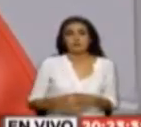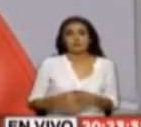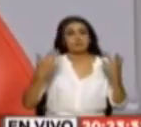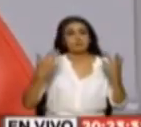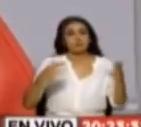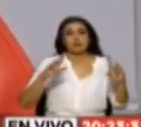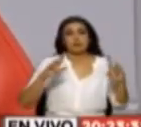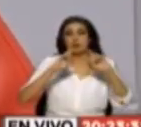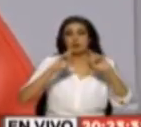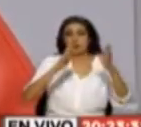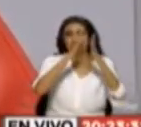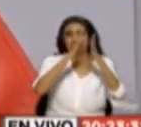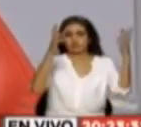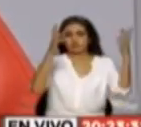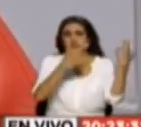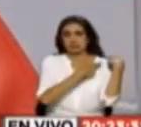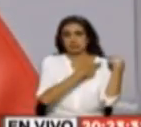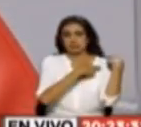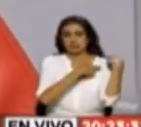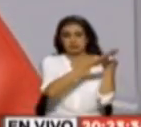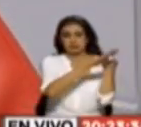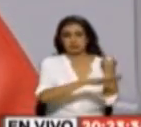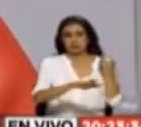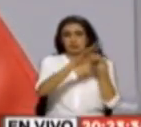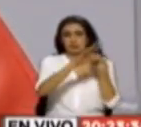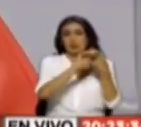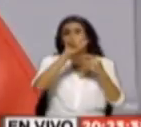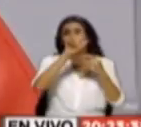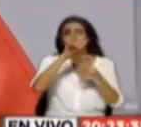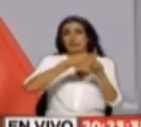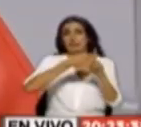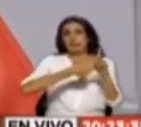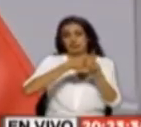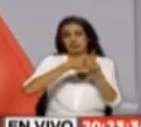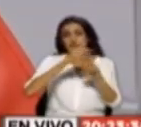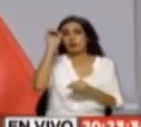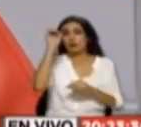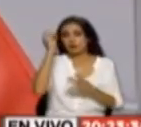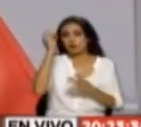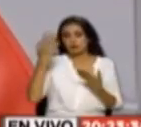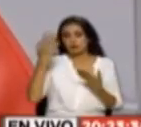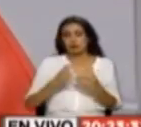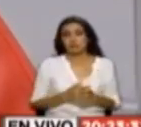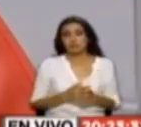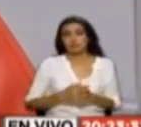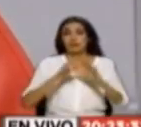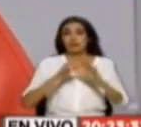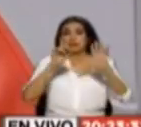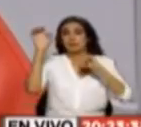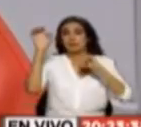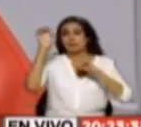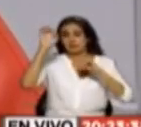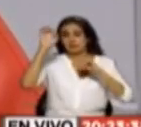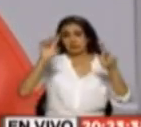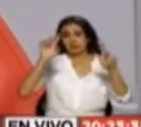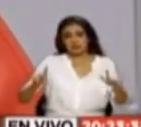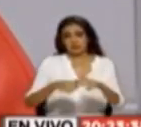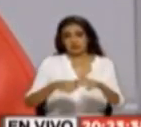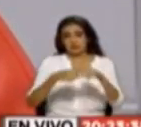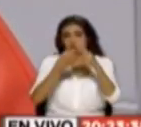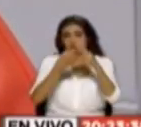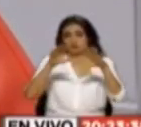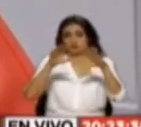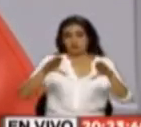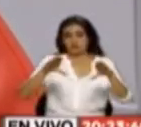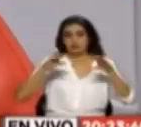grandes responsabilidades y que nació de este encargo de 3 meses de octubre. Y obviamente desde el 6 de enero, que ya fue la